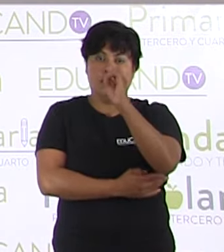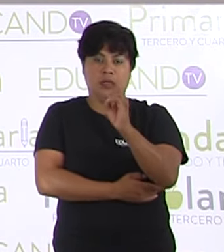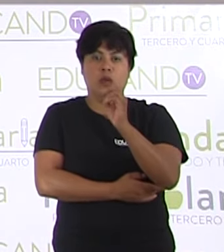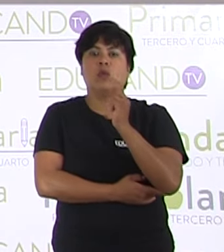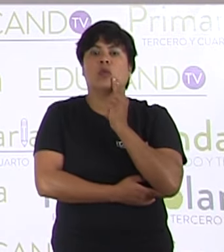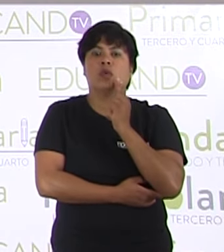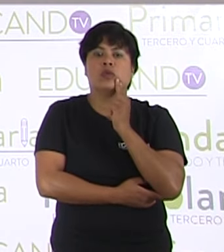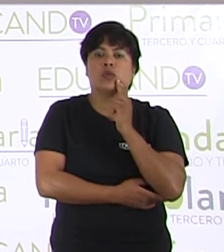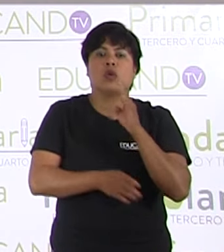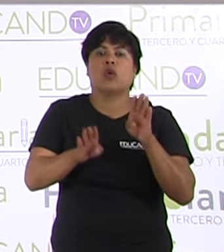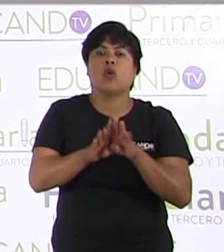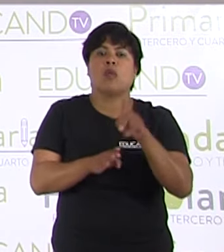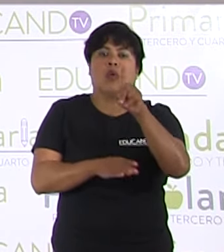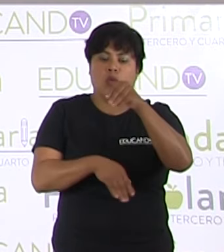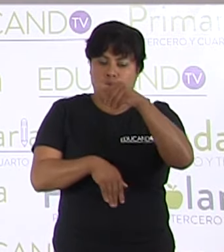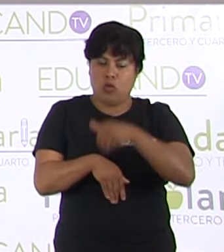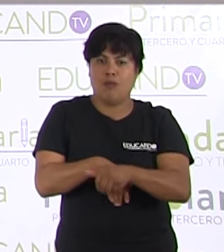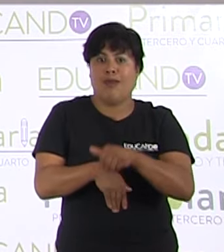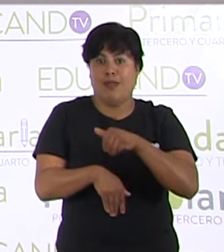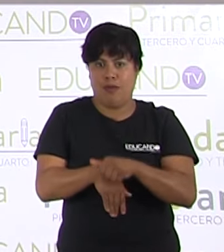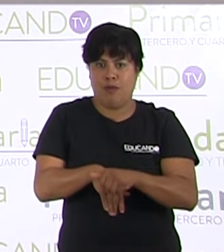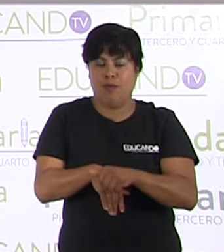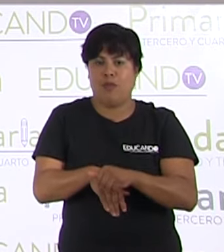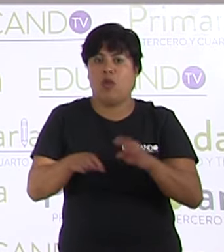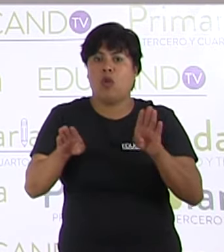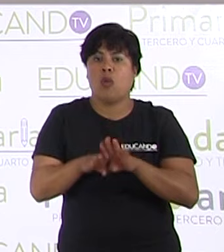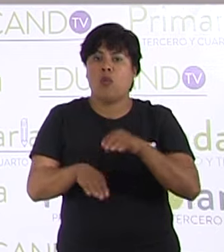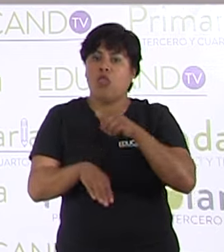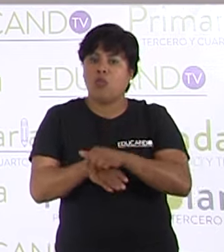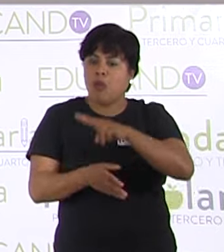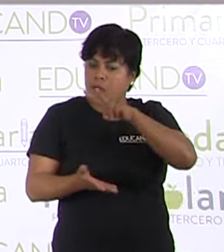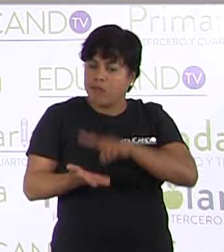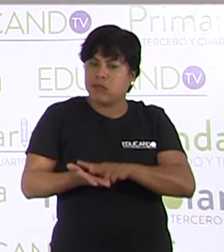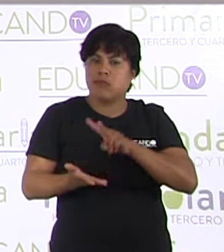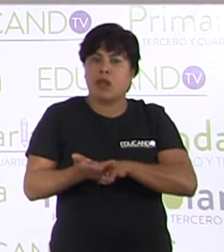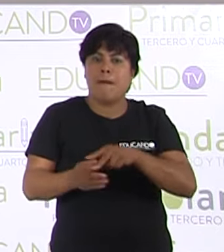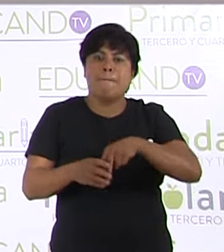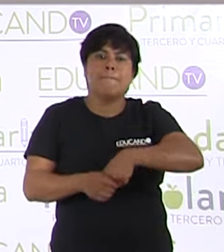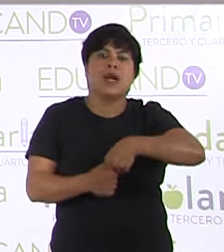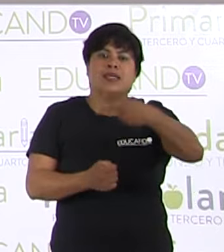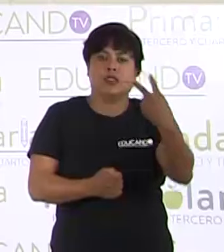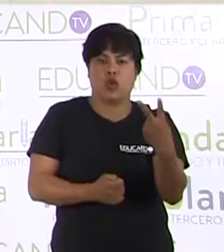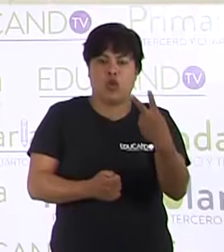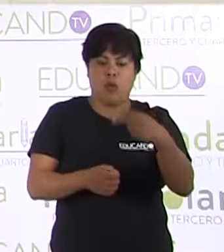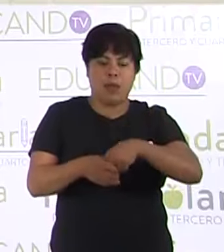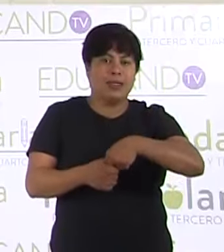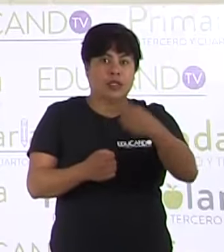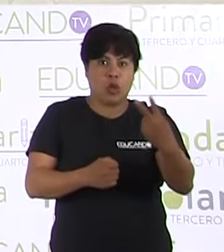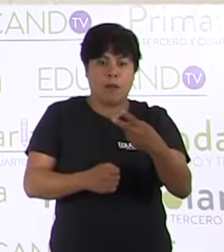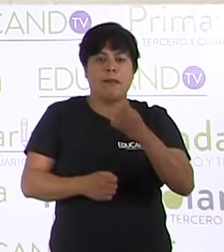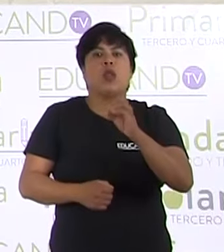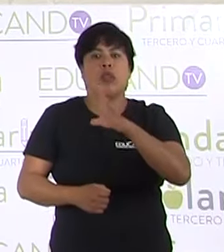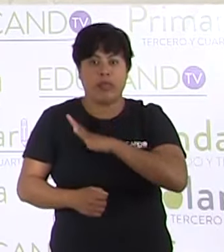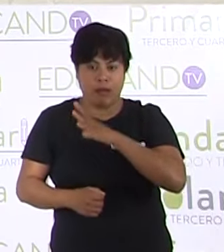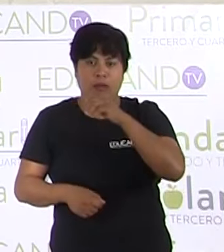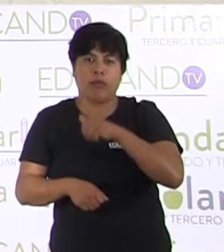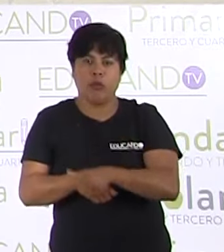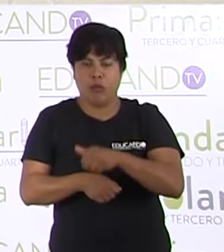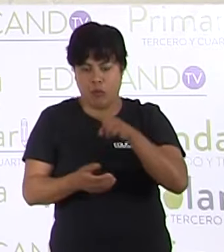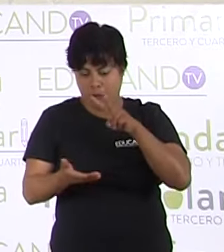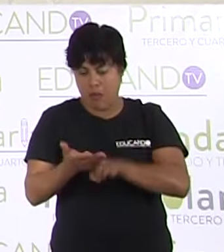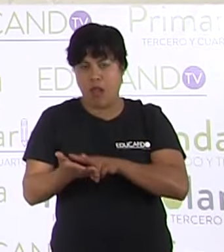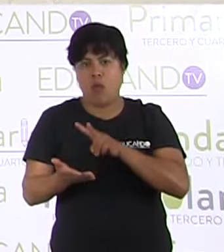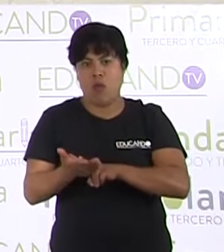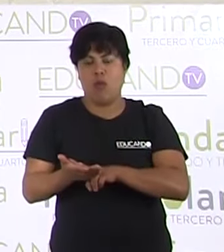a como un número ya como un número de valor vacío de valor nulo pero ya como un número entonces